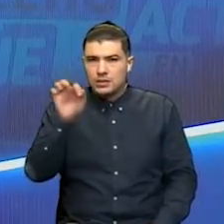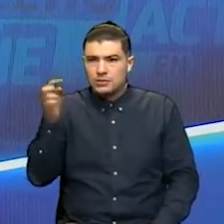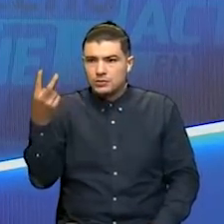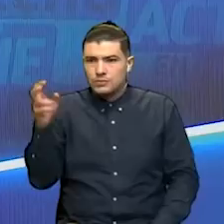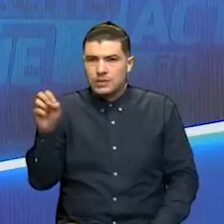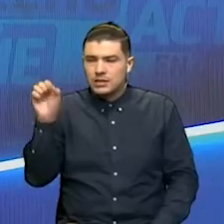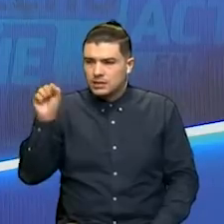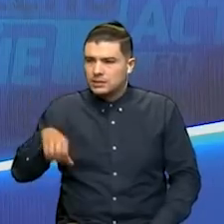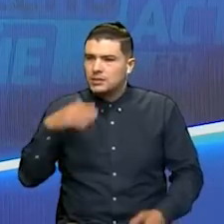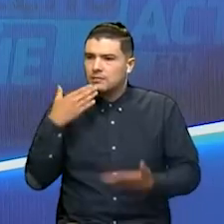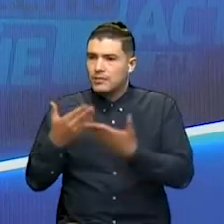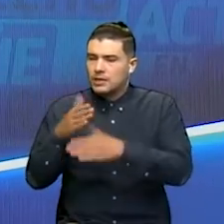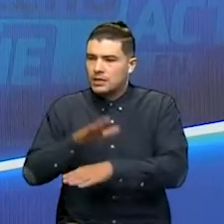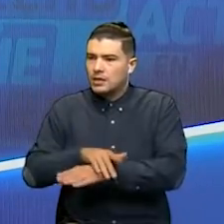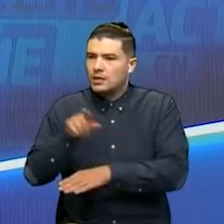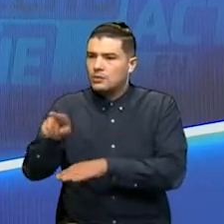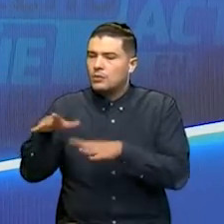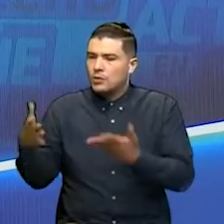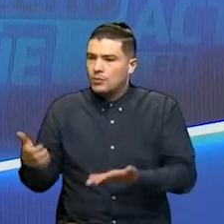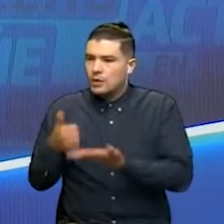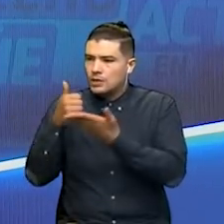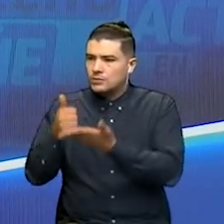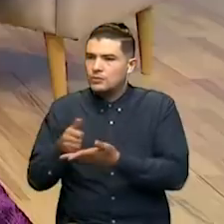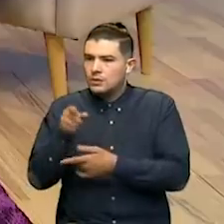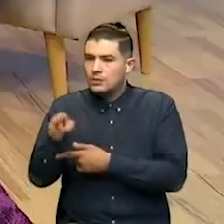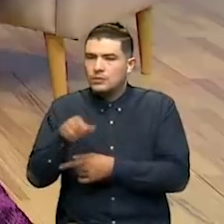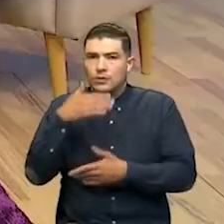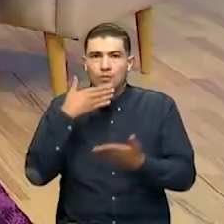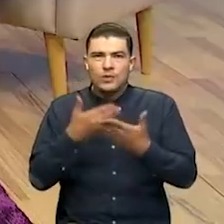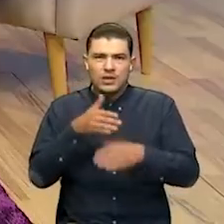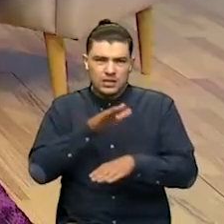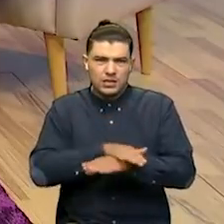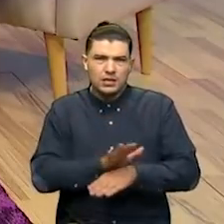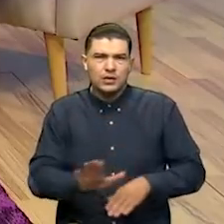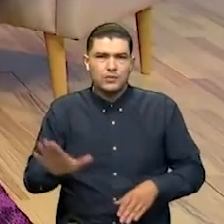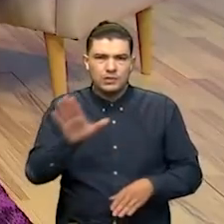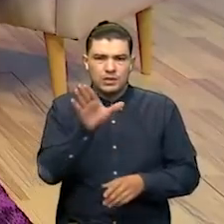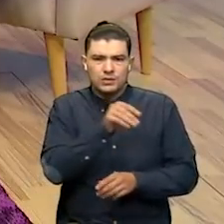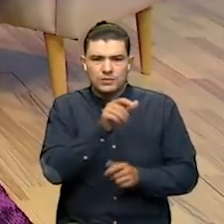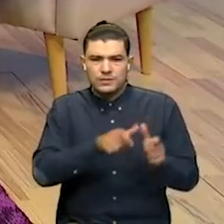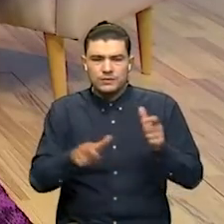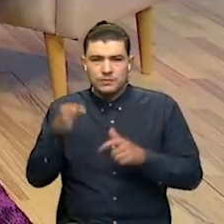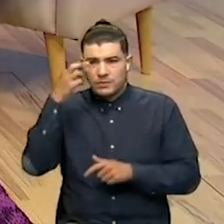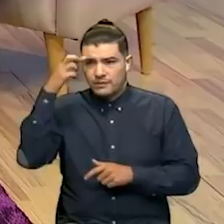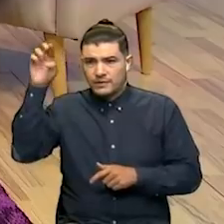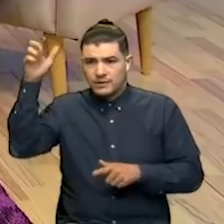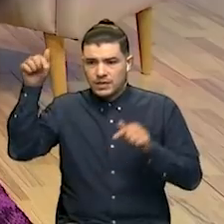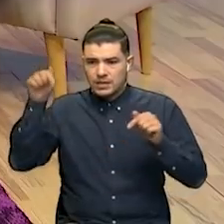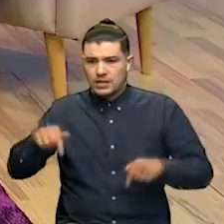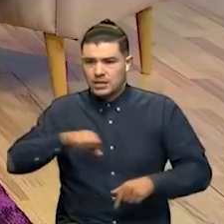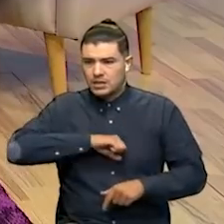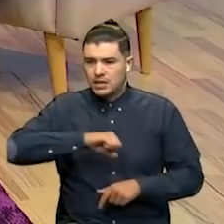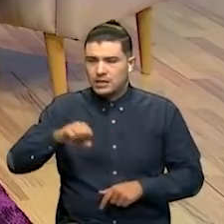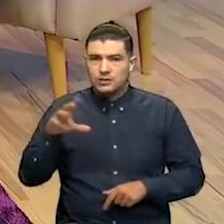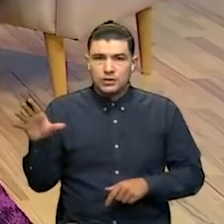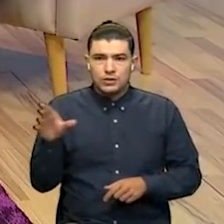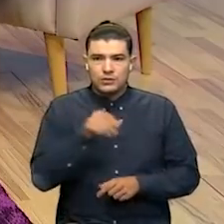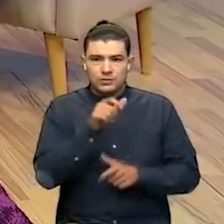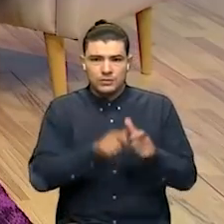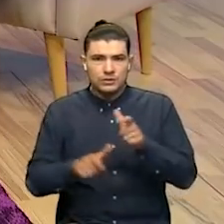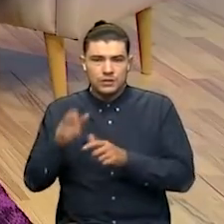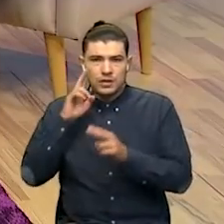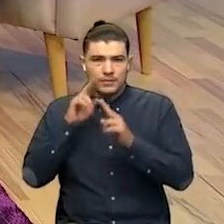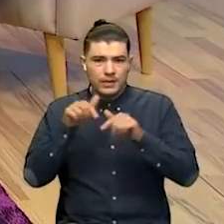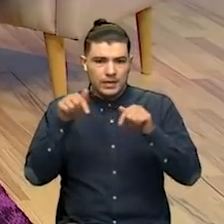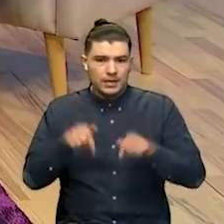648-4820. Muy buenas tardes, Felipe, ¿cómo podemos ayudarle? Muy buenas tardes para usted, para todos los profesionales del derecho, igualmente para los televidentes